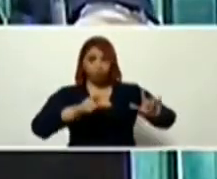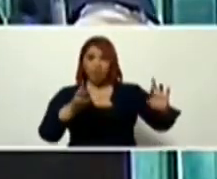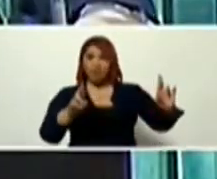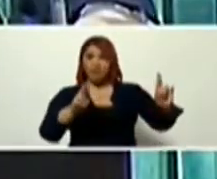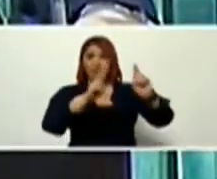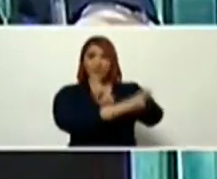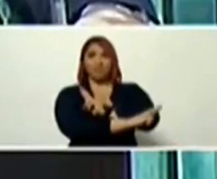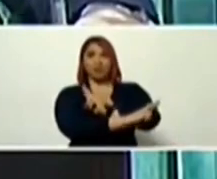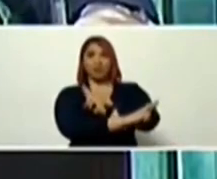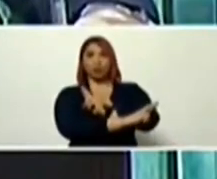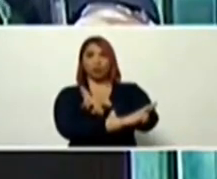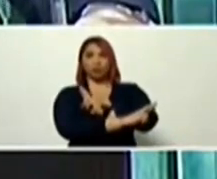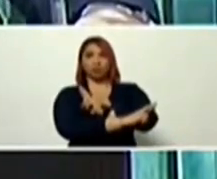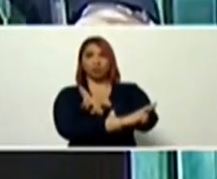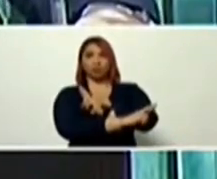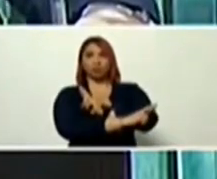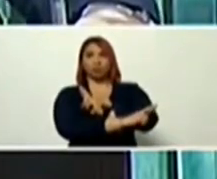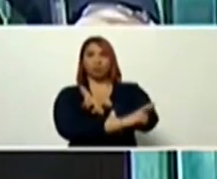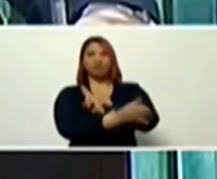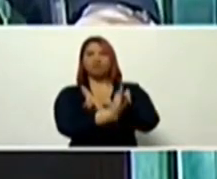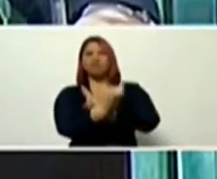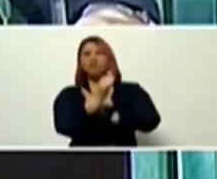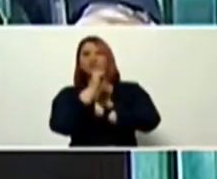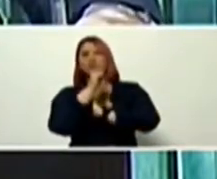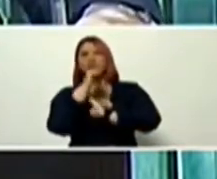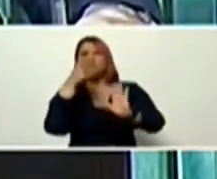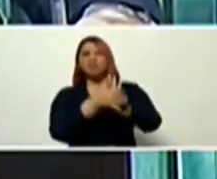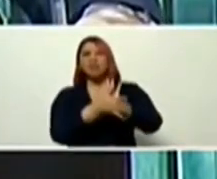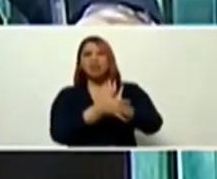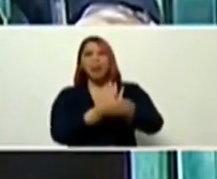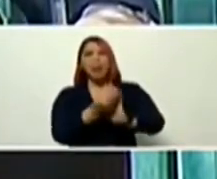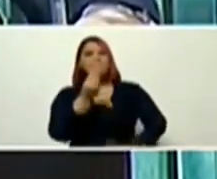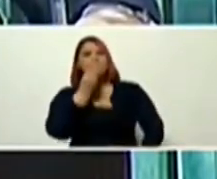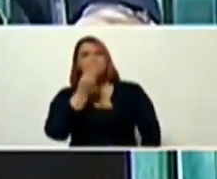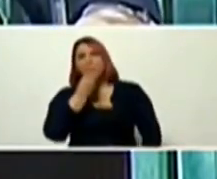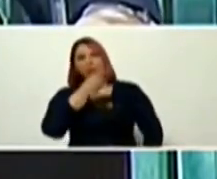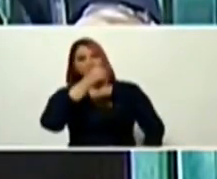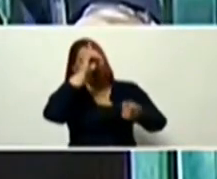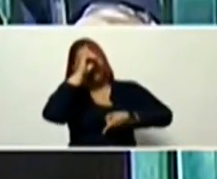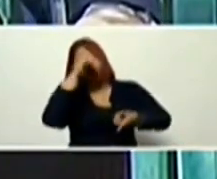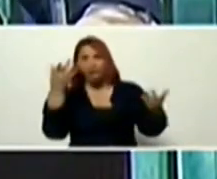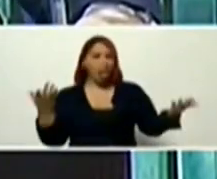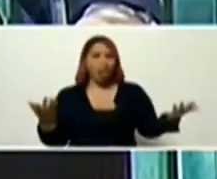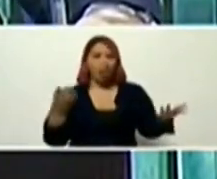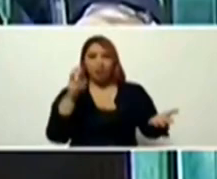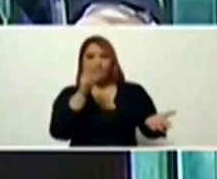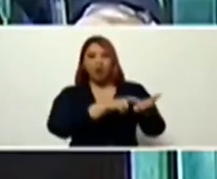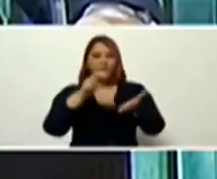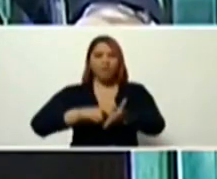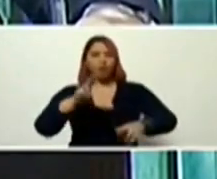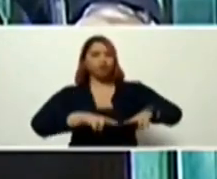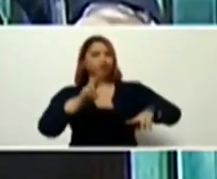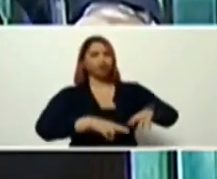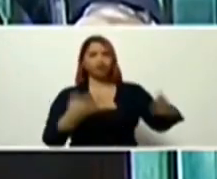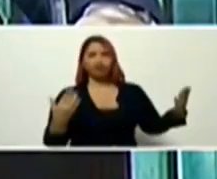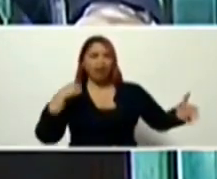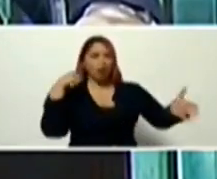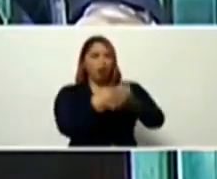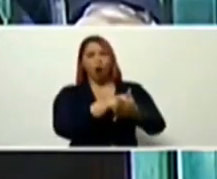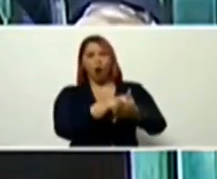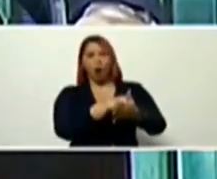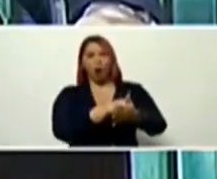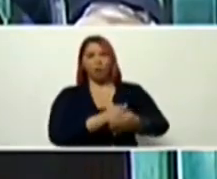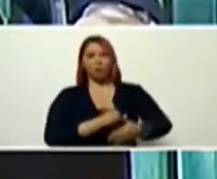referéndum revocatorio está en el estupidismo, en el infantilismo y en el